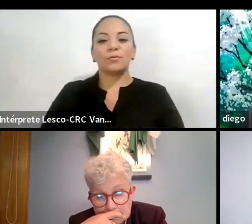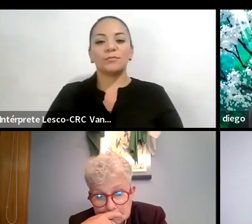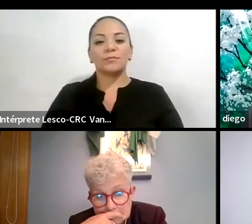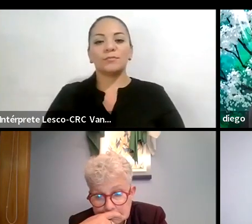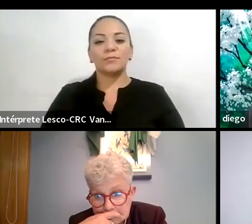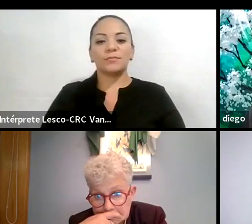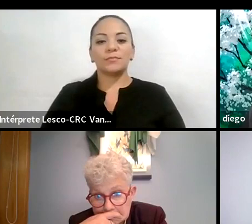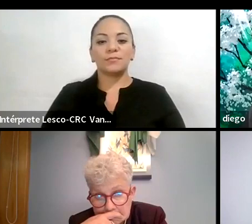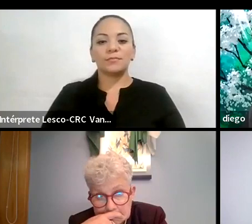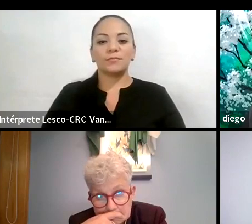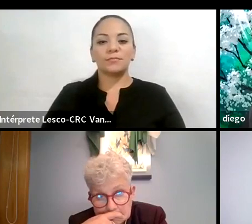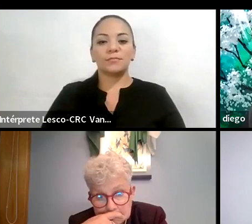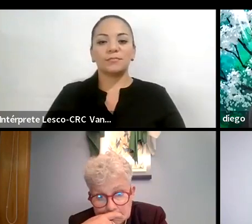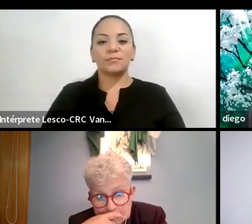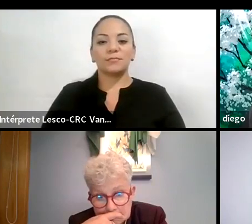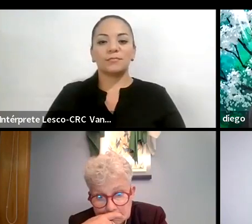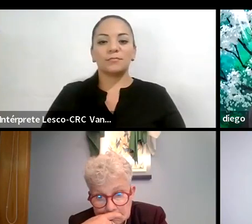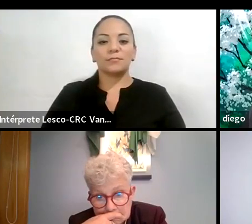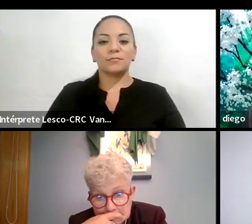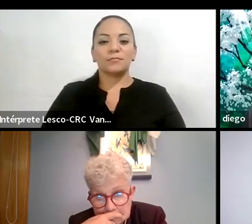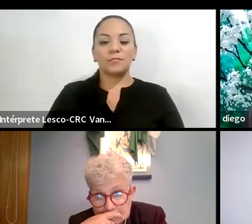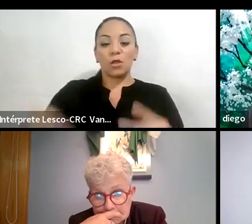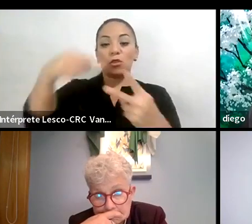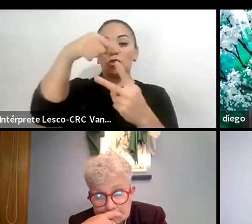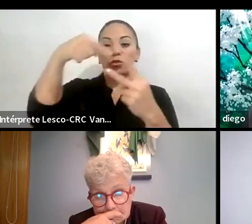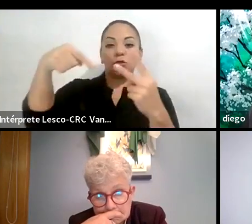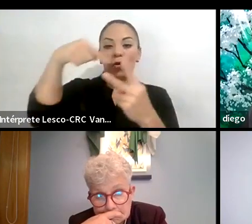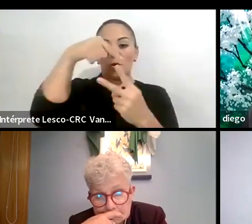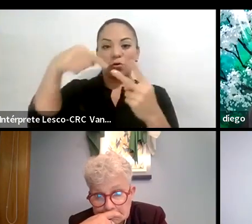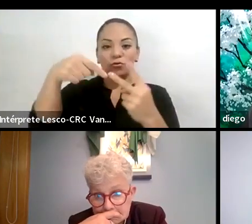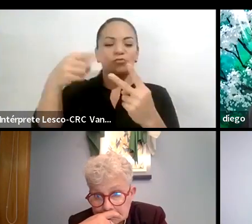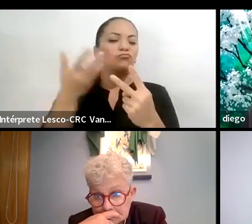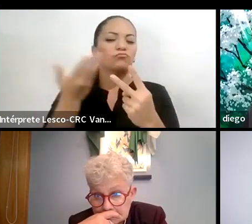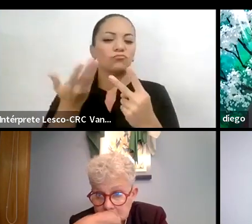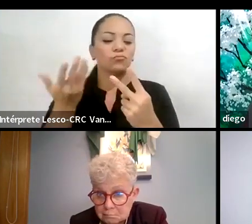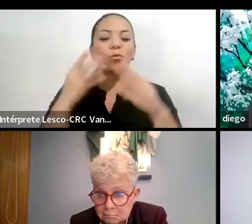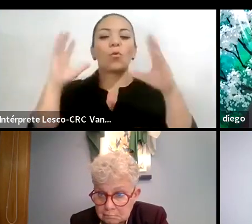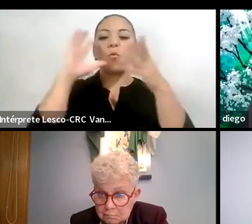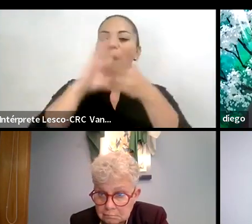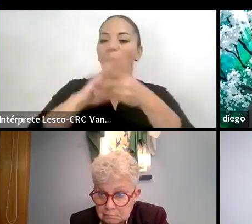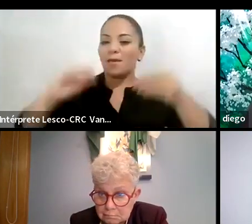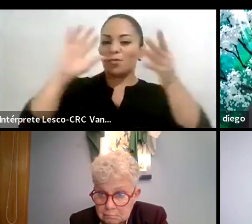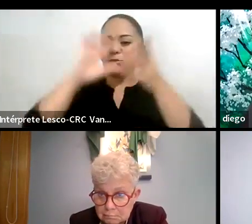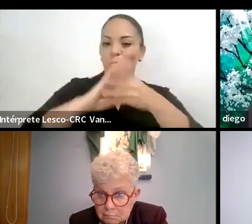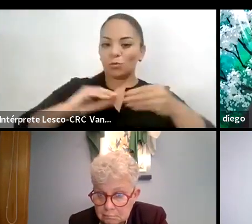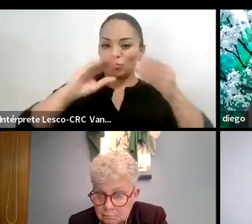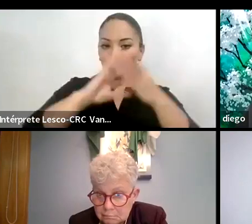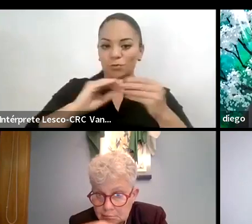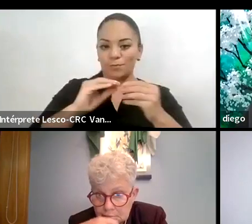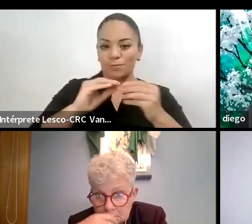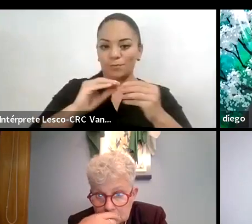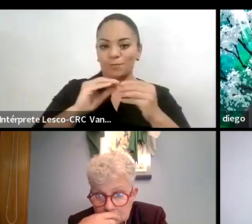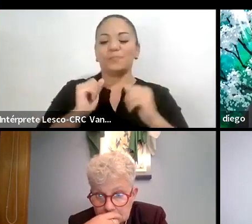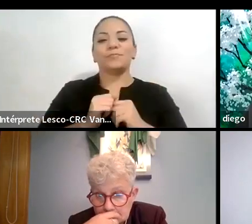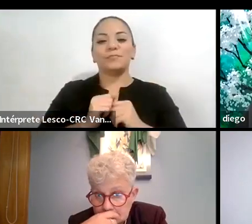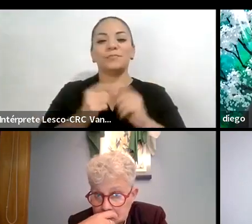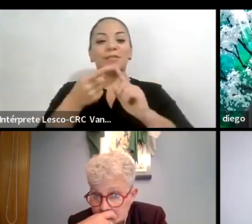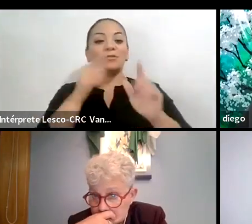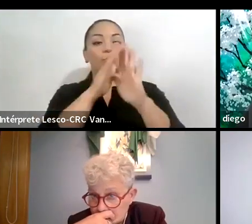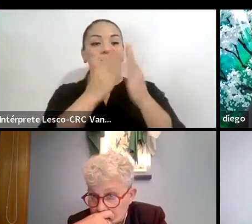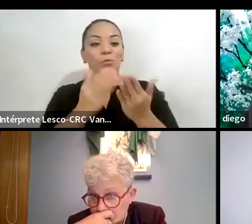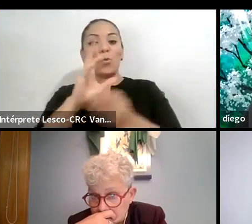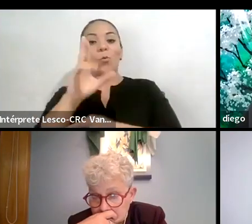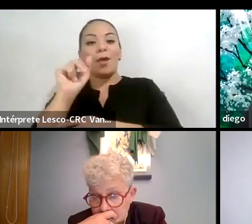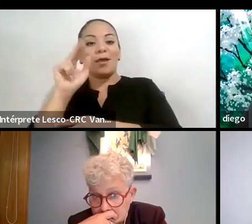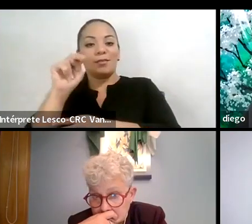de dos interpretaciones de cuentos del libro Cuéntales.